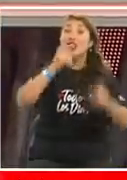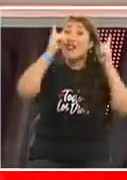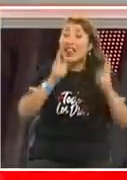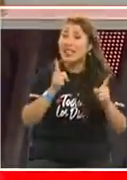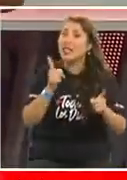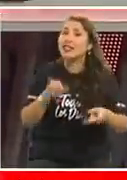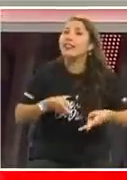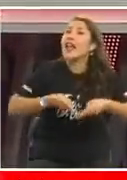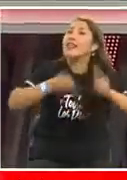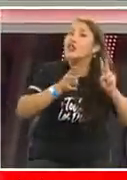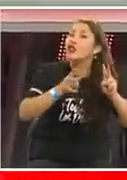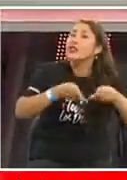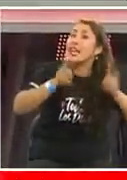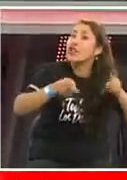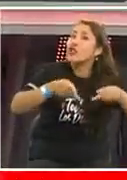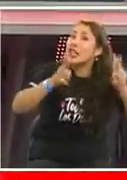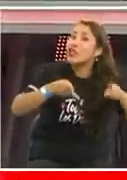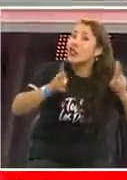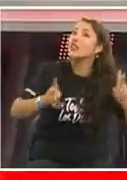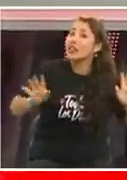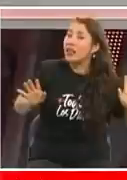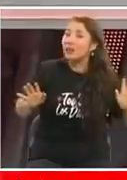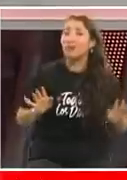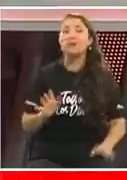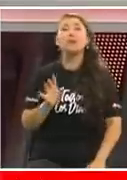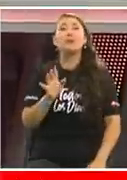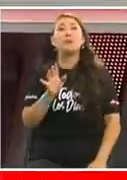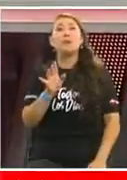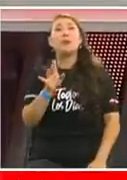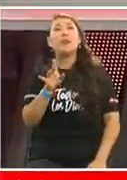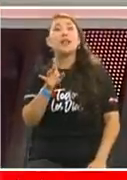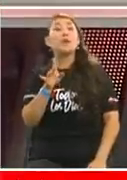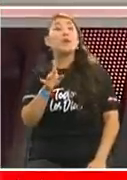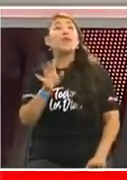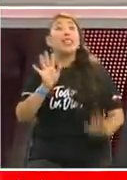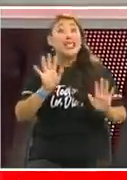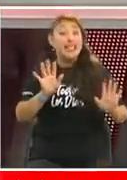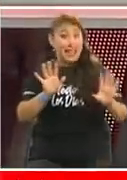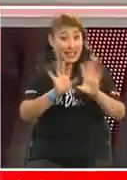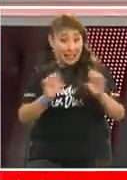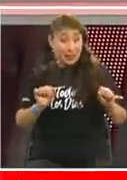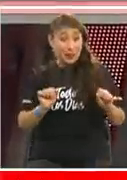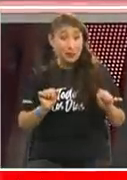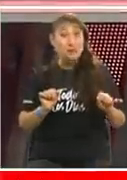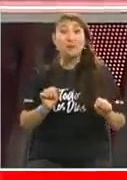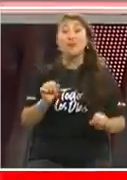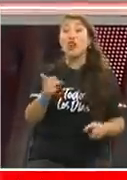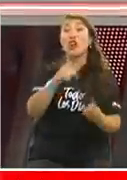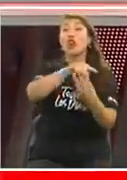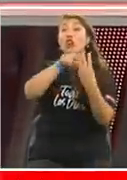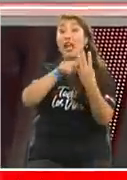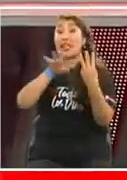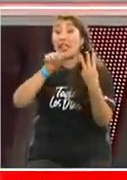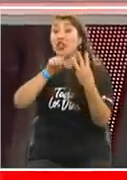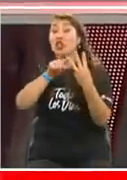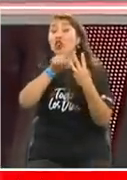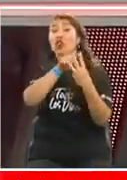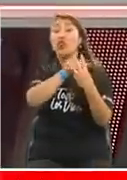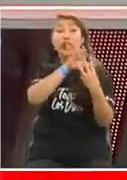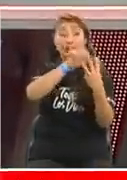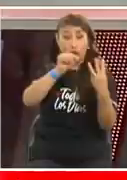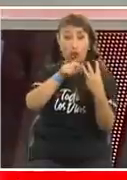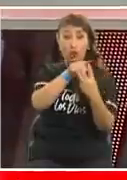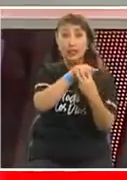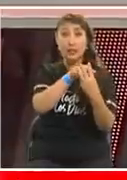acceder, así que... Ya, ok, nada, Denis... Denis de mi corazón, preparaos. Dale, vamos. José Miguel, Pancho, sí,